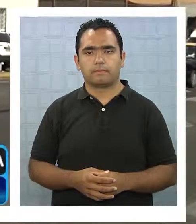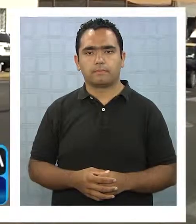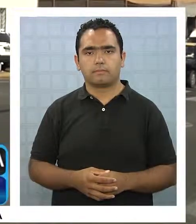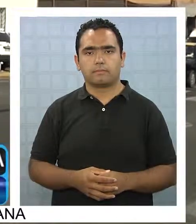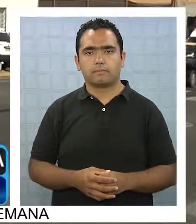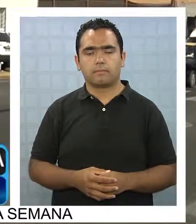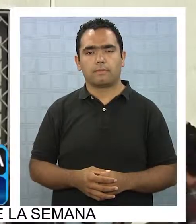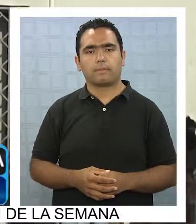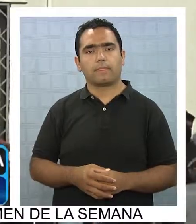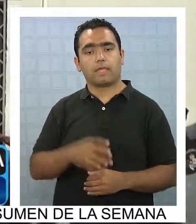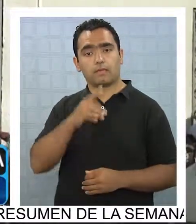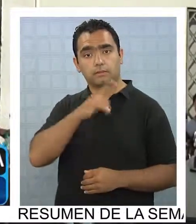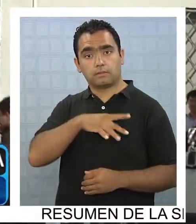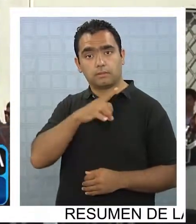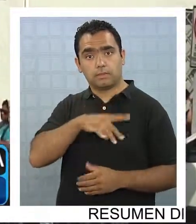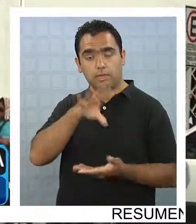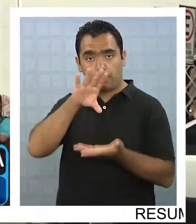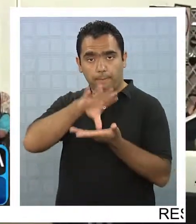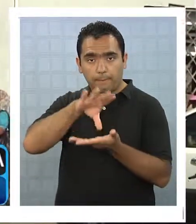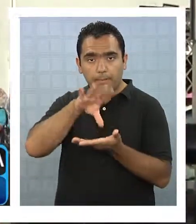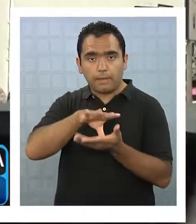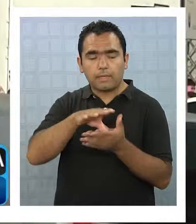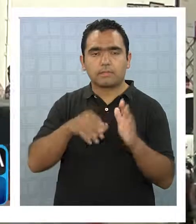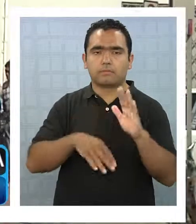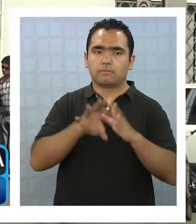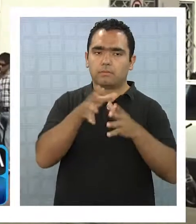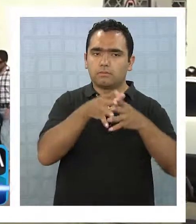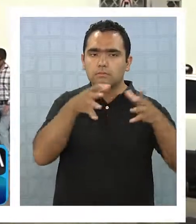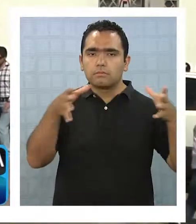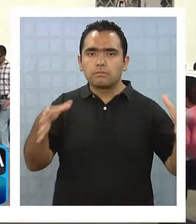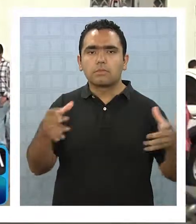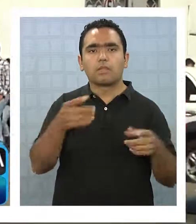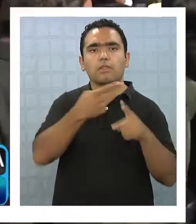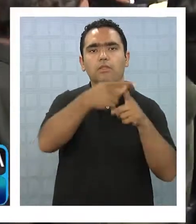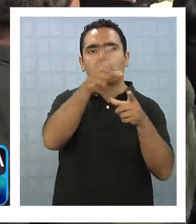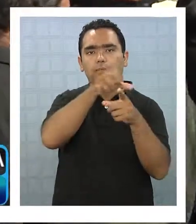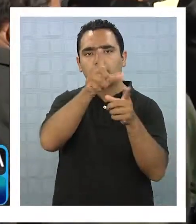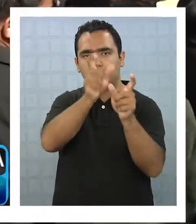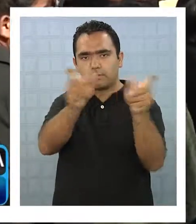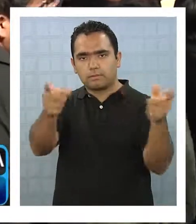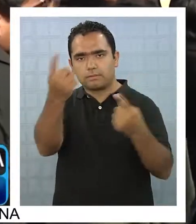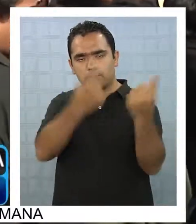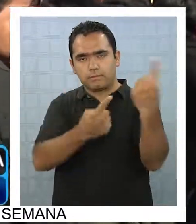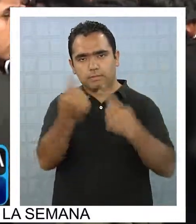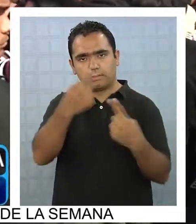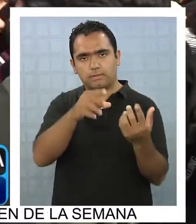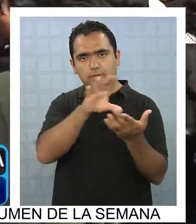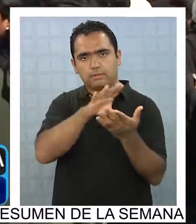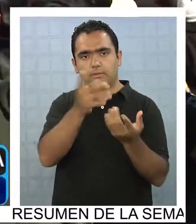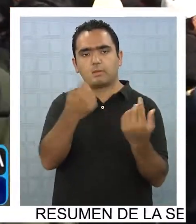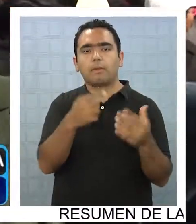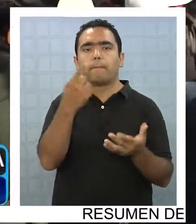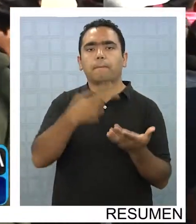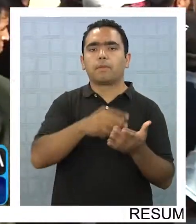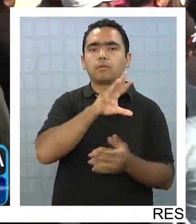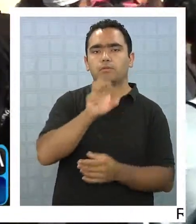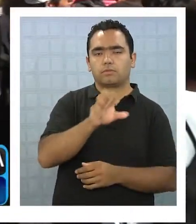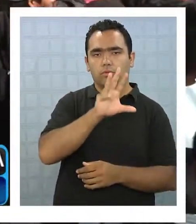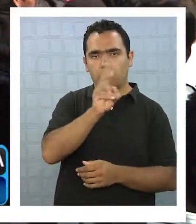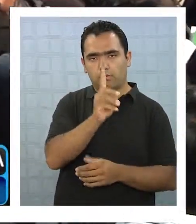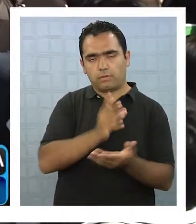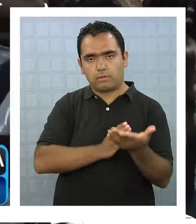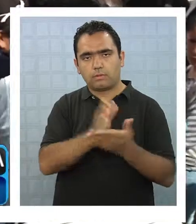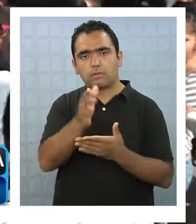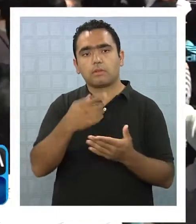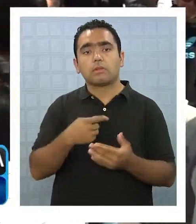Chile fue el país que más creció por concepto de inmigración a nivel suramericano desde 1990. Una relación que se